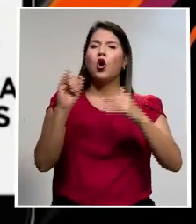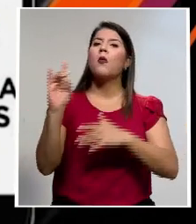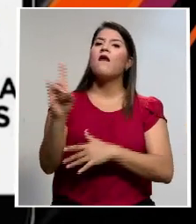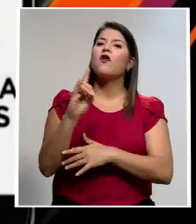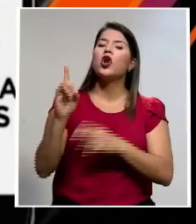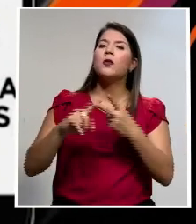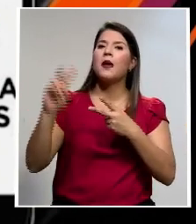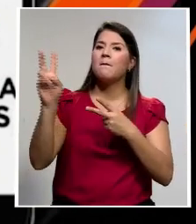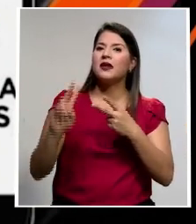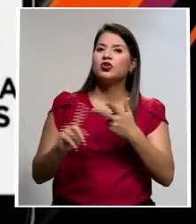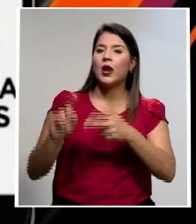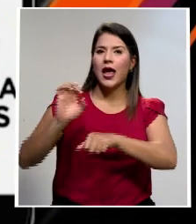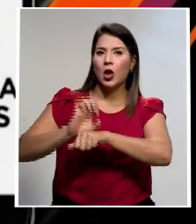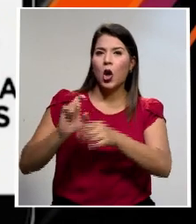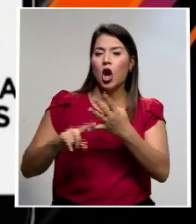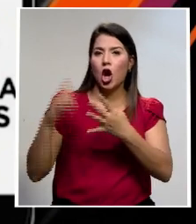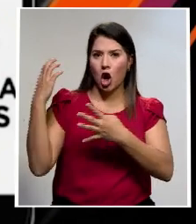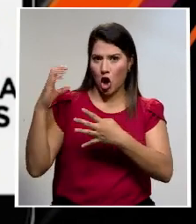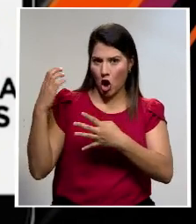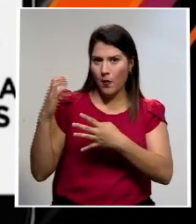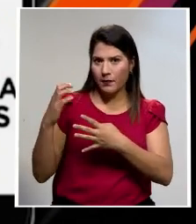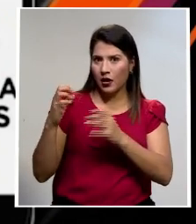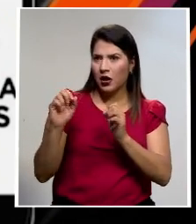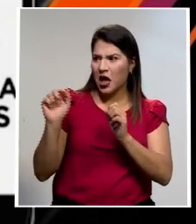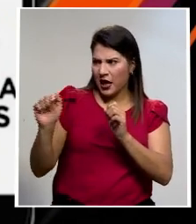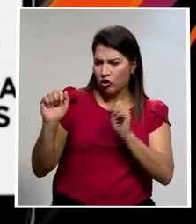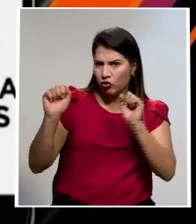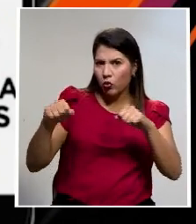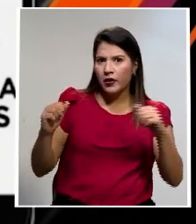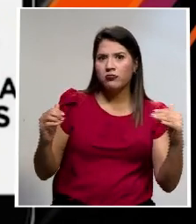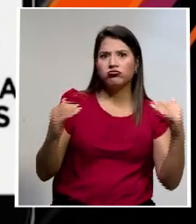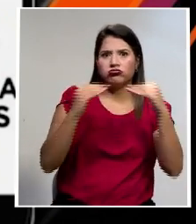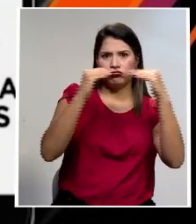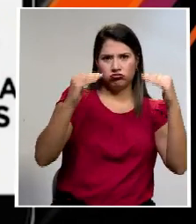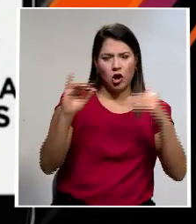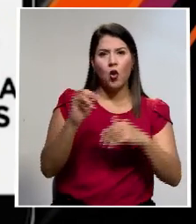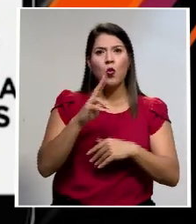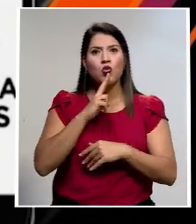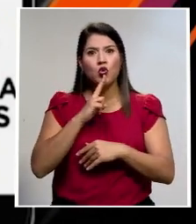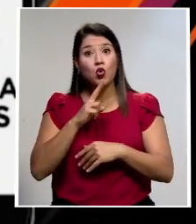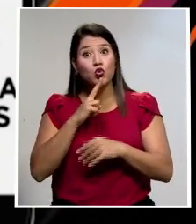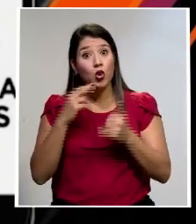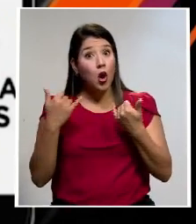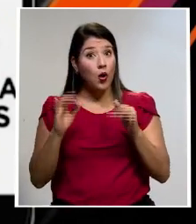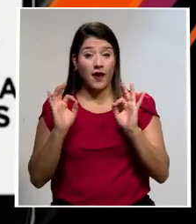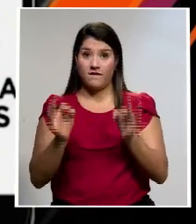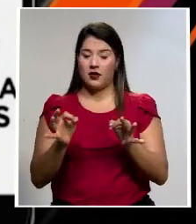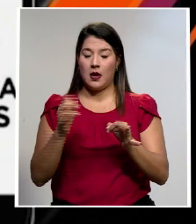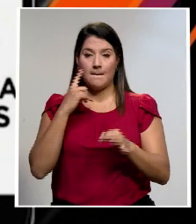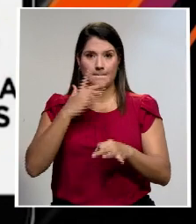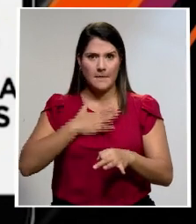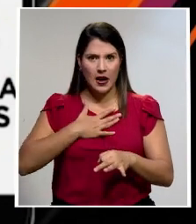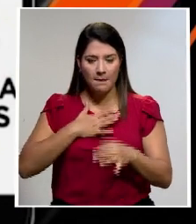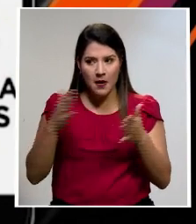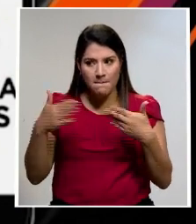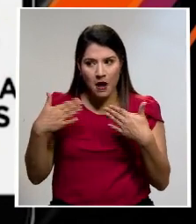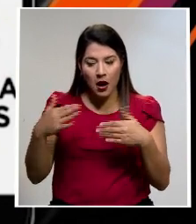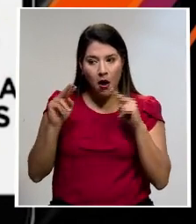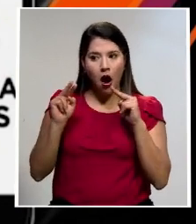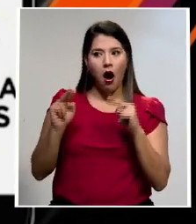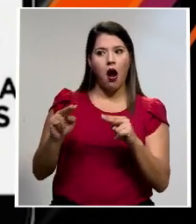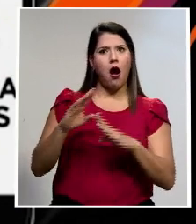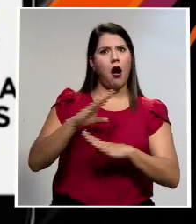mismo Colombia, puedes competir contra ellos. Selecciones como la de Honduras, Honduras está jugando muy bien. A mí Panamá me ha agradado